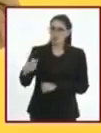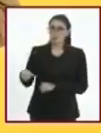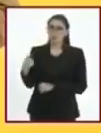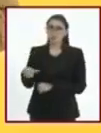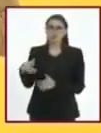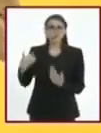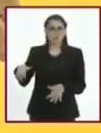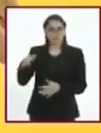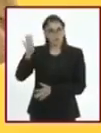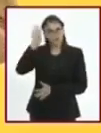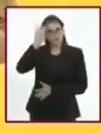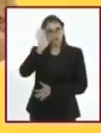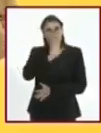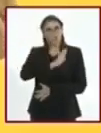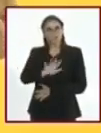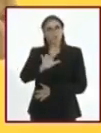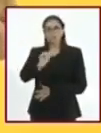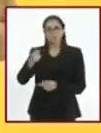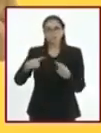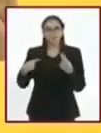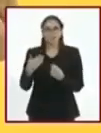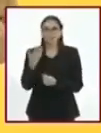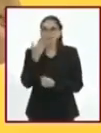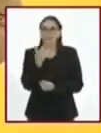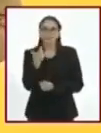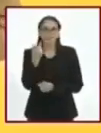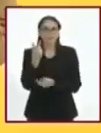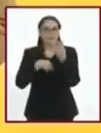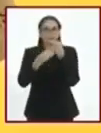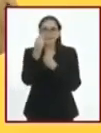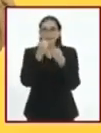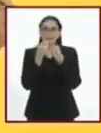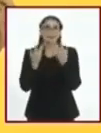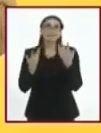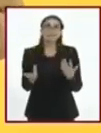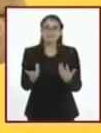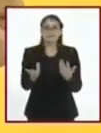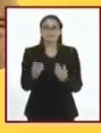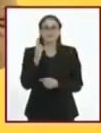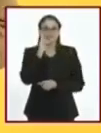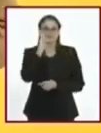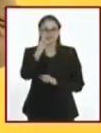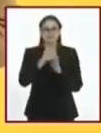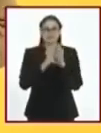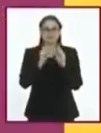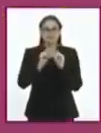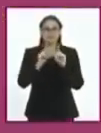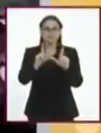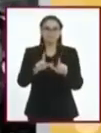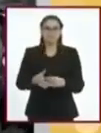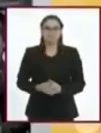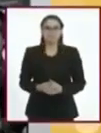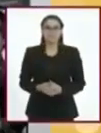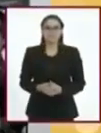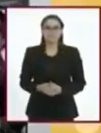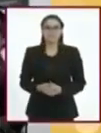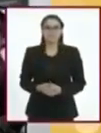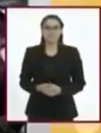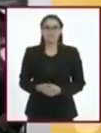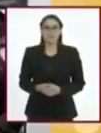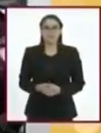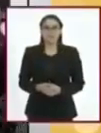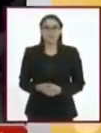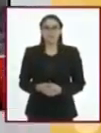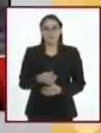otras que no tienen ingresos, ni siquiera para comer. Acompáñenos a verlo. La pobreza es uno de